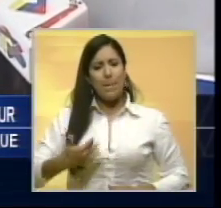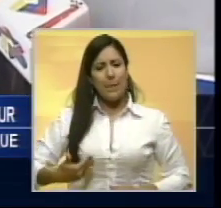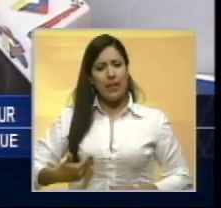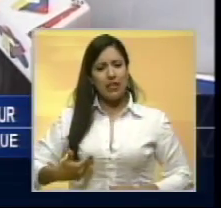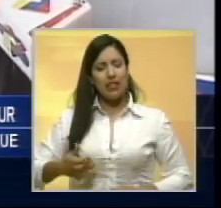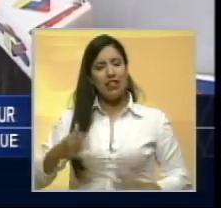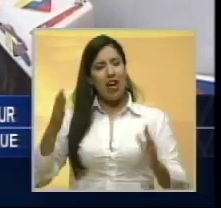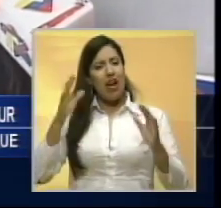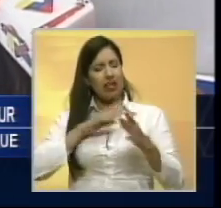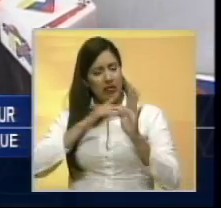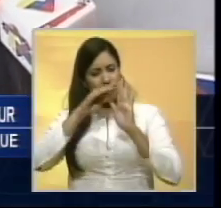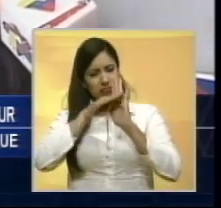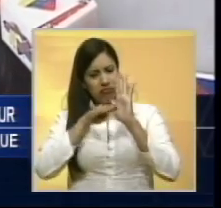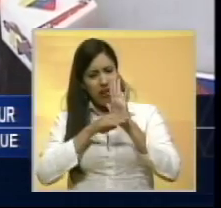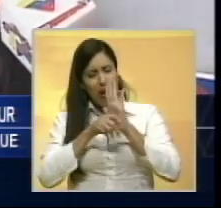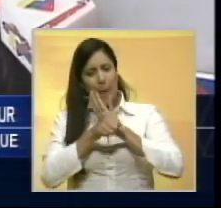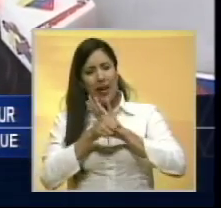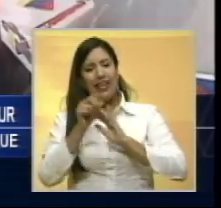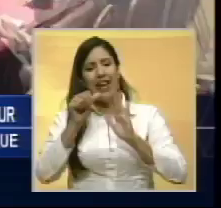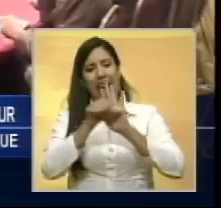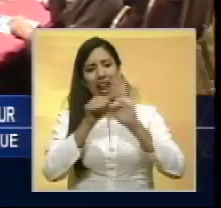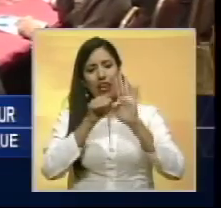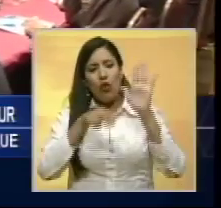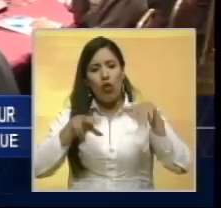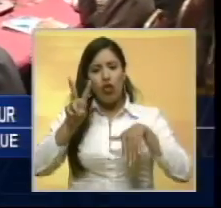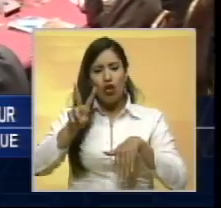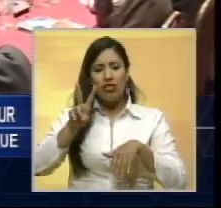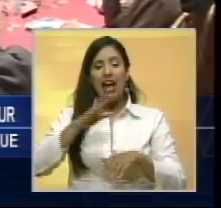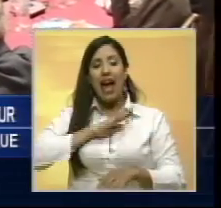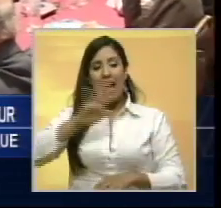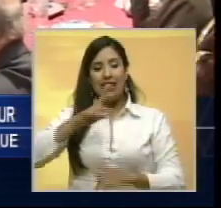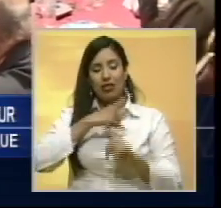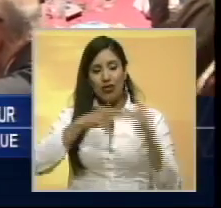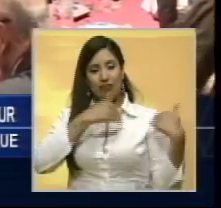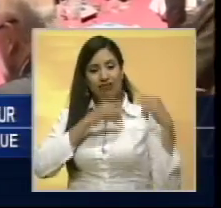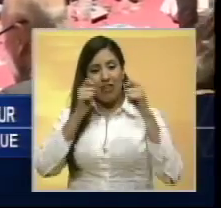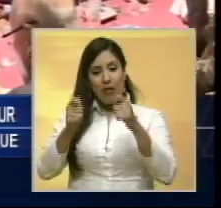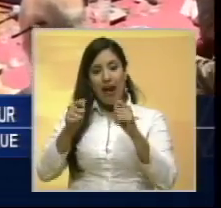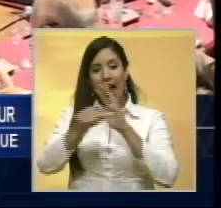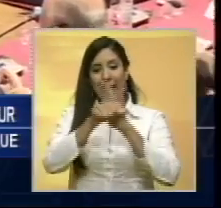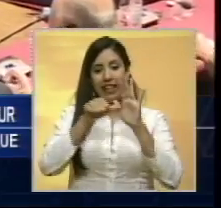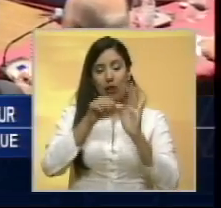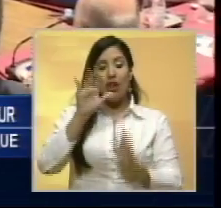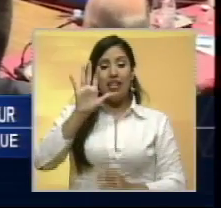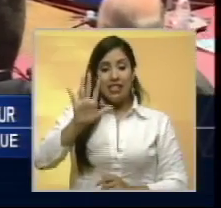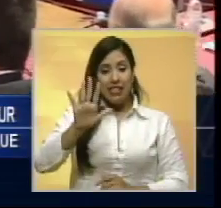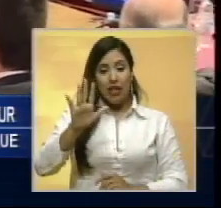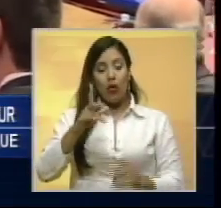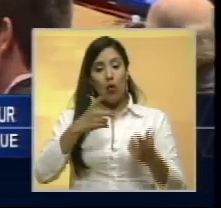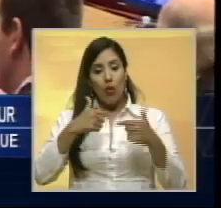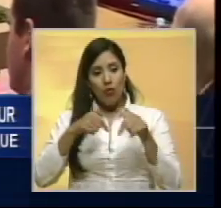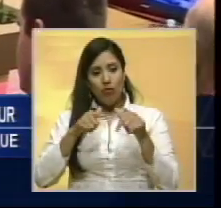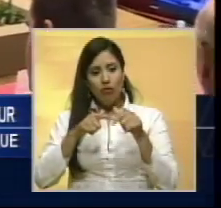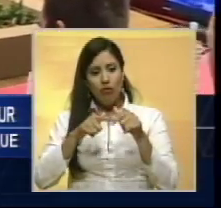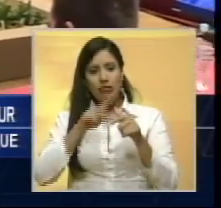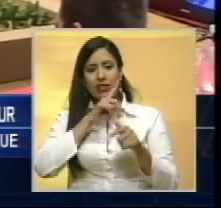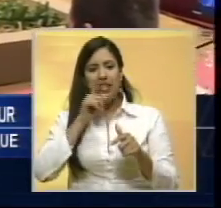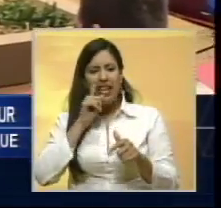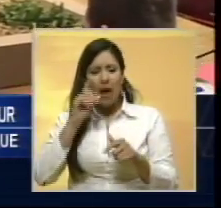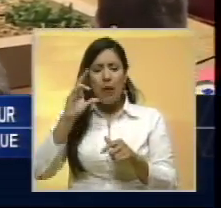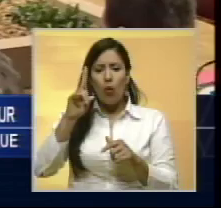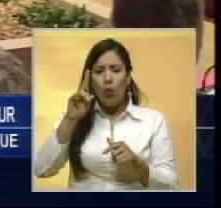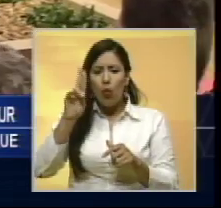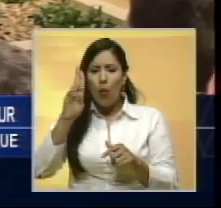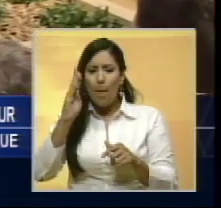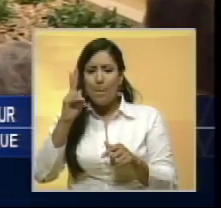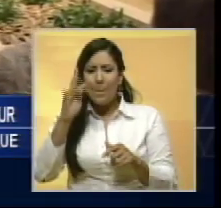bloque con fundamento en el artículo 12 del Tratado de Asunción y en correspondencia con el artículo 5 del protocolo Curo Preto. En